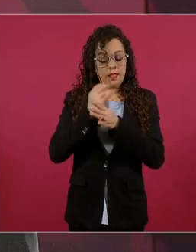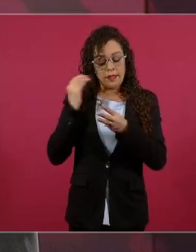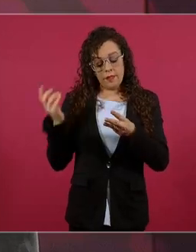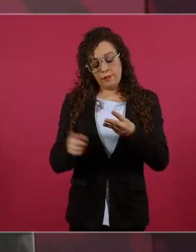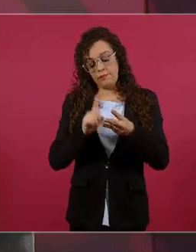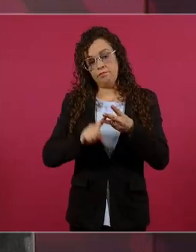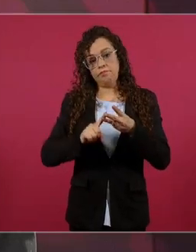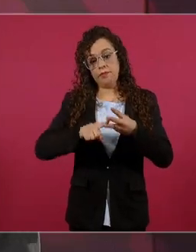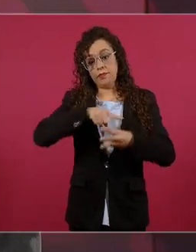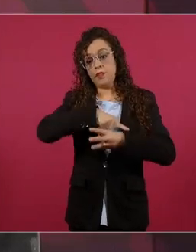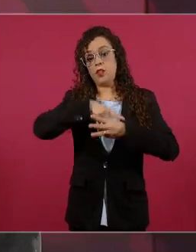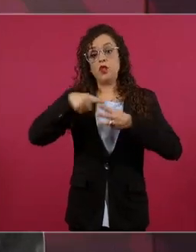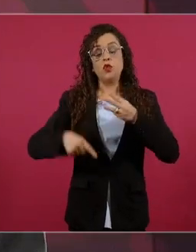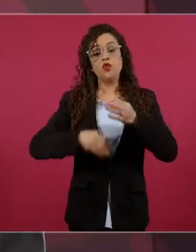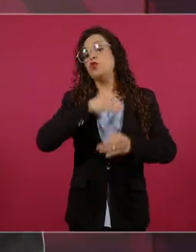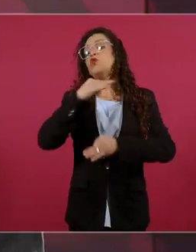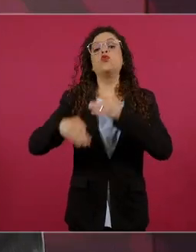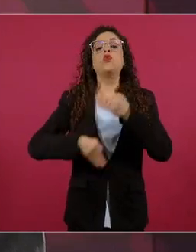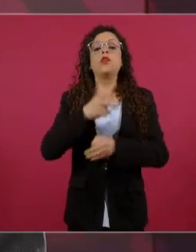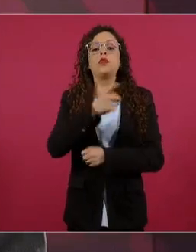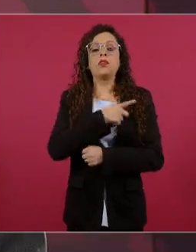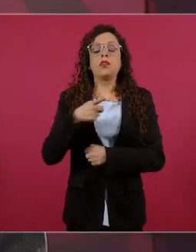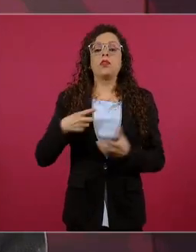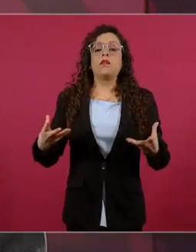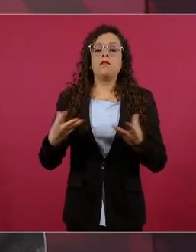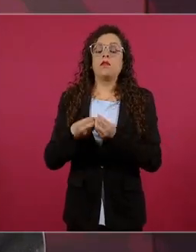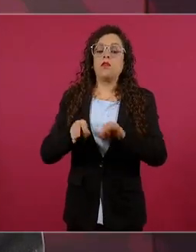Todo, todo, pero es un proceso